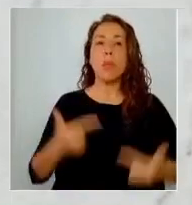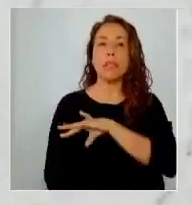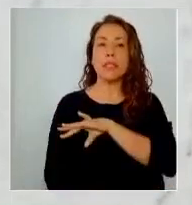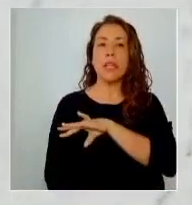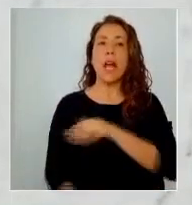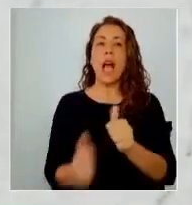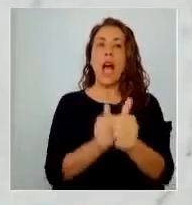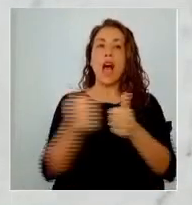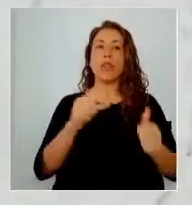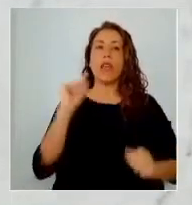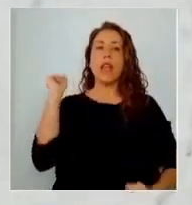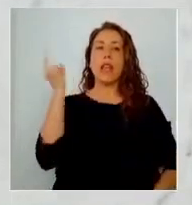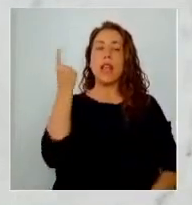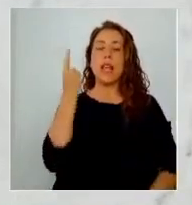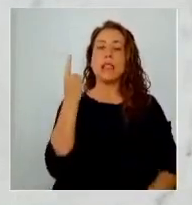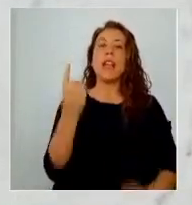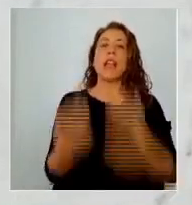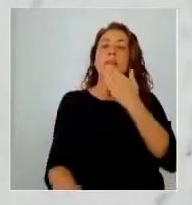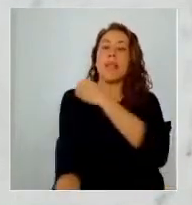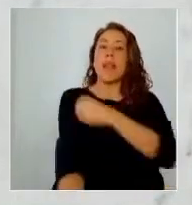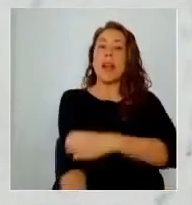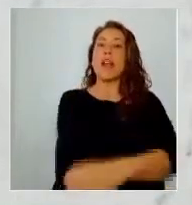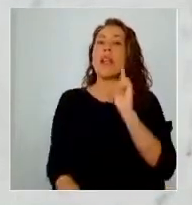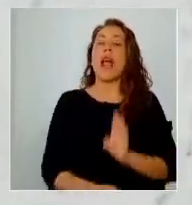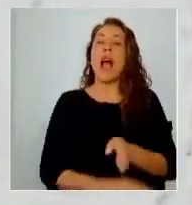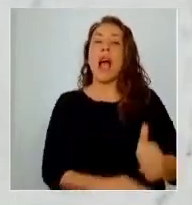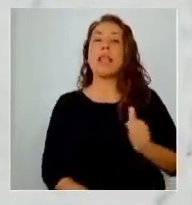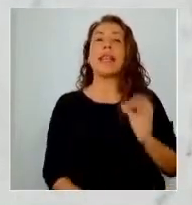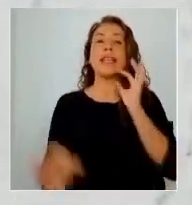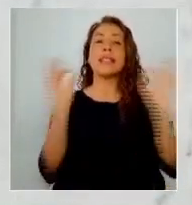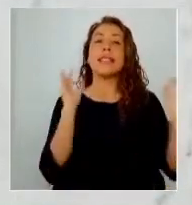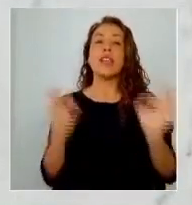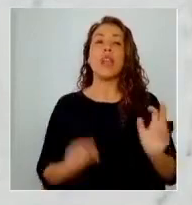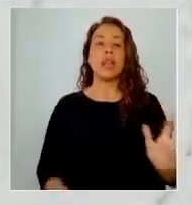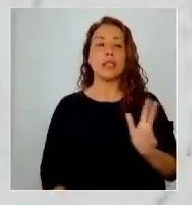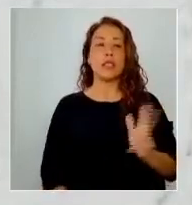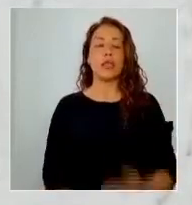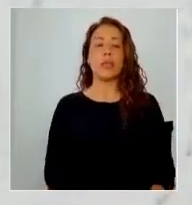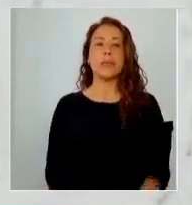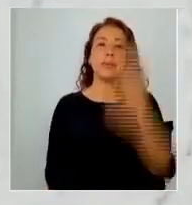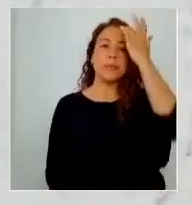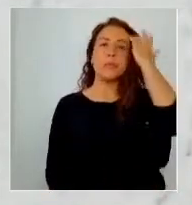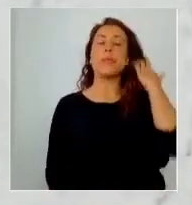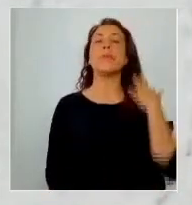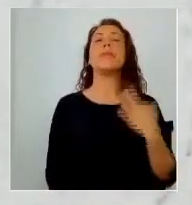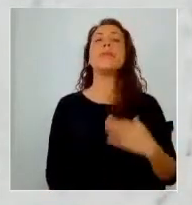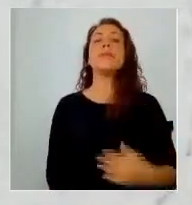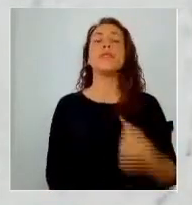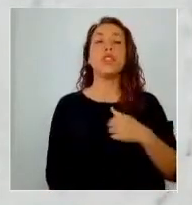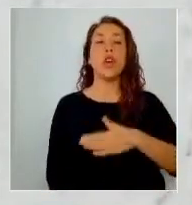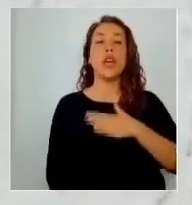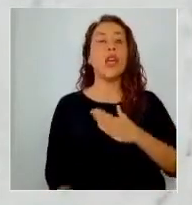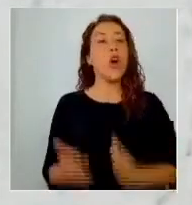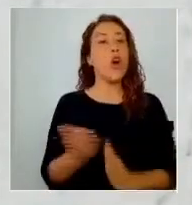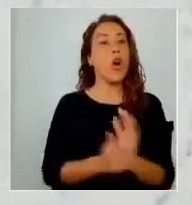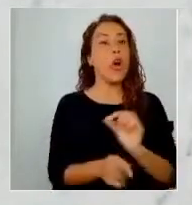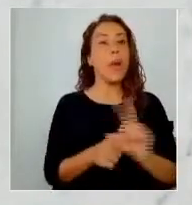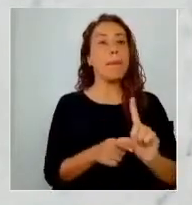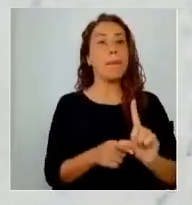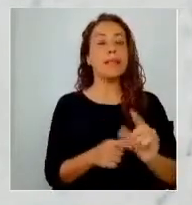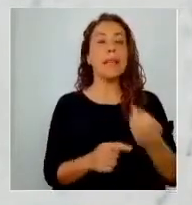y regionales presentes señoras y señores quiero comenzar esta palabra